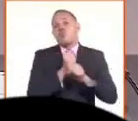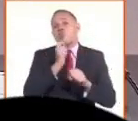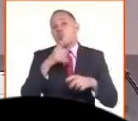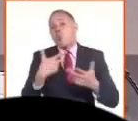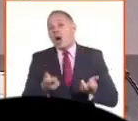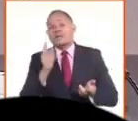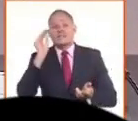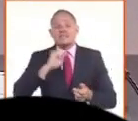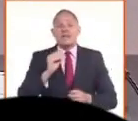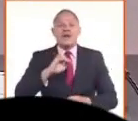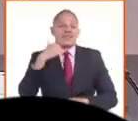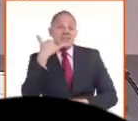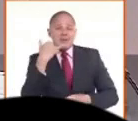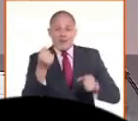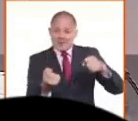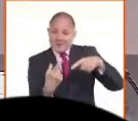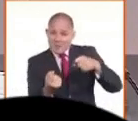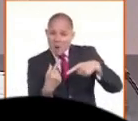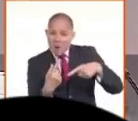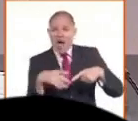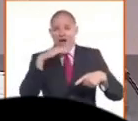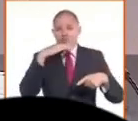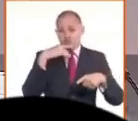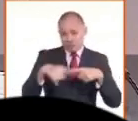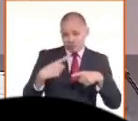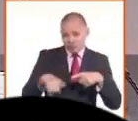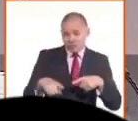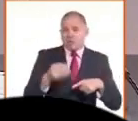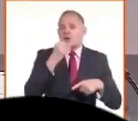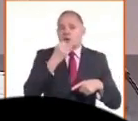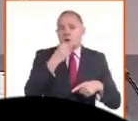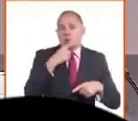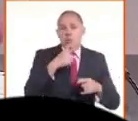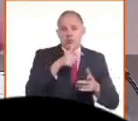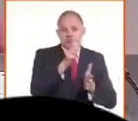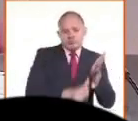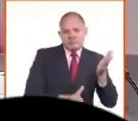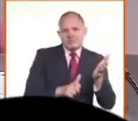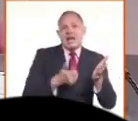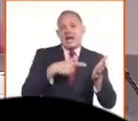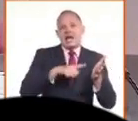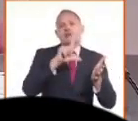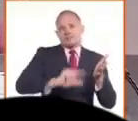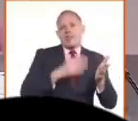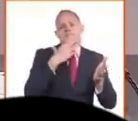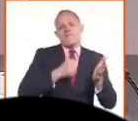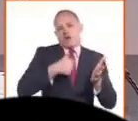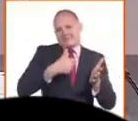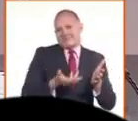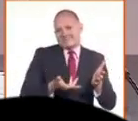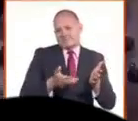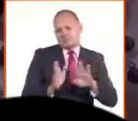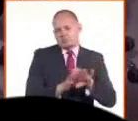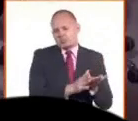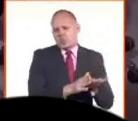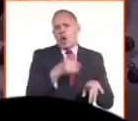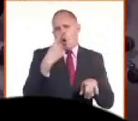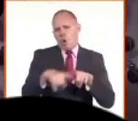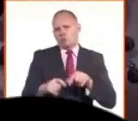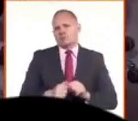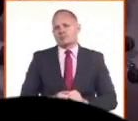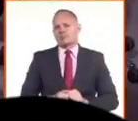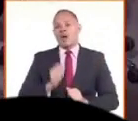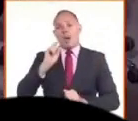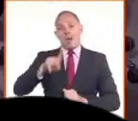compra de la moneda que sea diferente al dólar eso es lo que más para potenciar estos meses hay dos hay dos cosas que sé